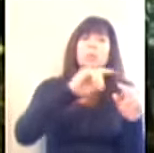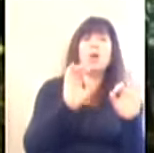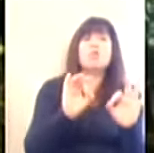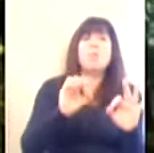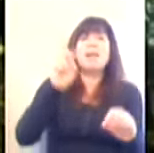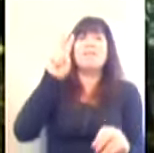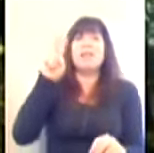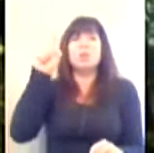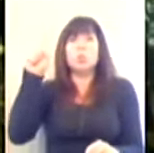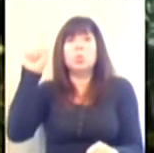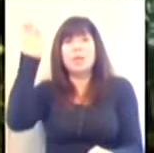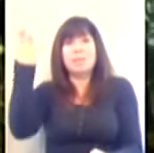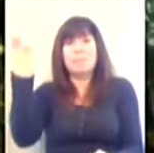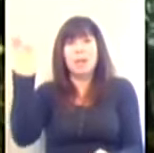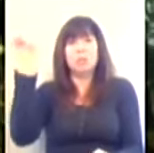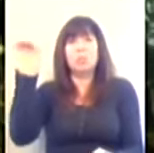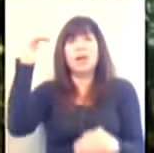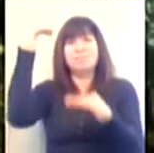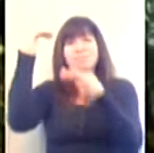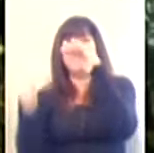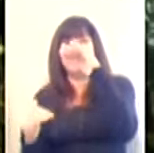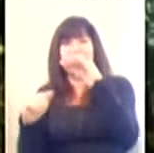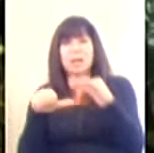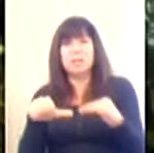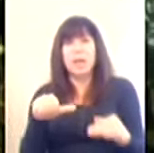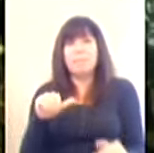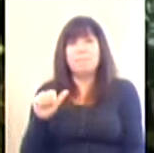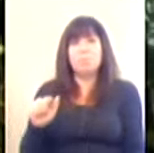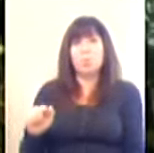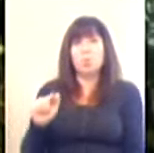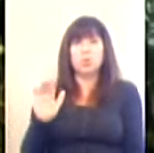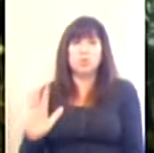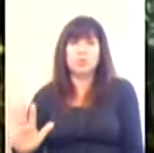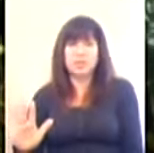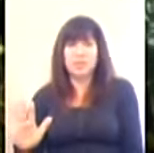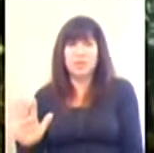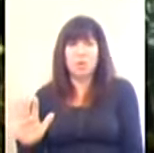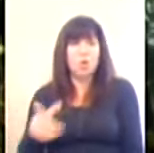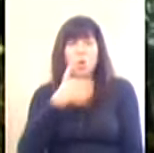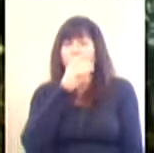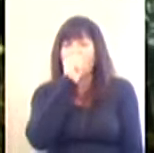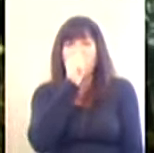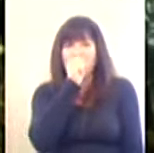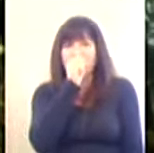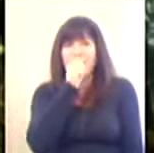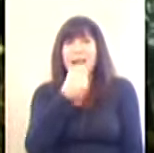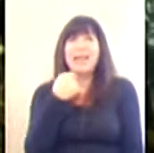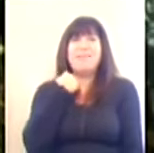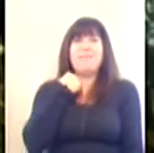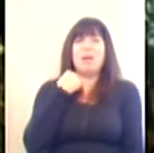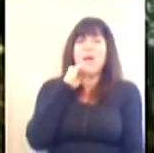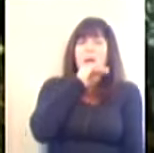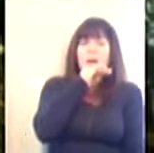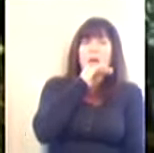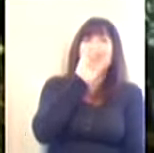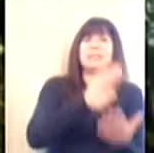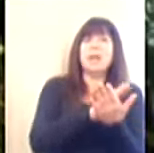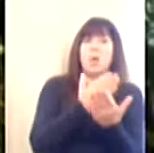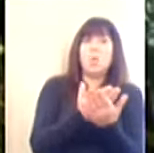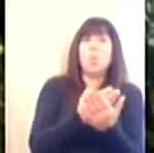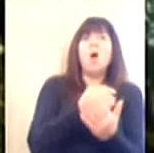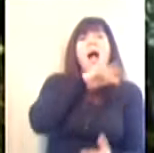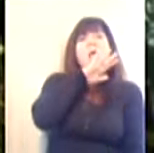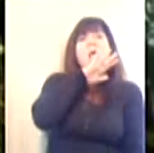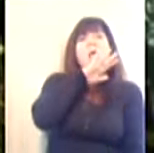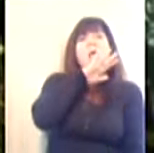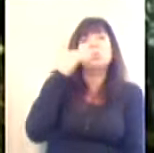16 grados una temperatura todavía tolerable, estar bajo el 16 grados tiene efectos inmediatos, particularmente en adultos mayores y